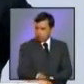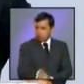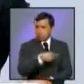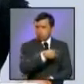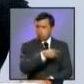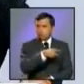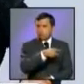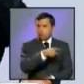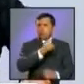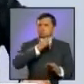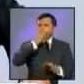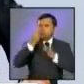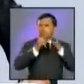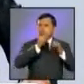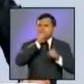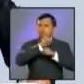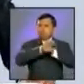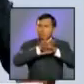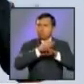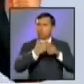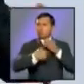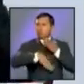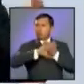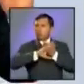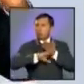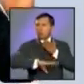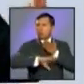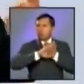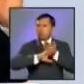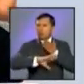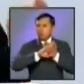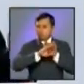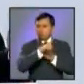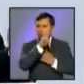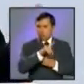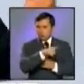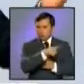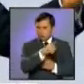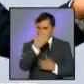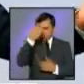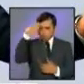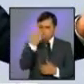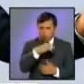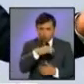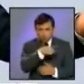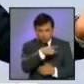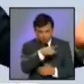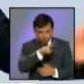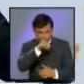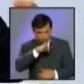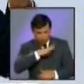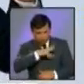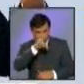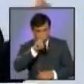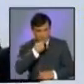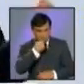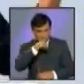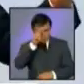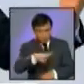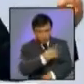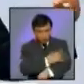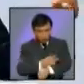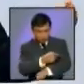autoridad para poder proponer semejantes cosas es Andrés Manuel cada una de las